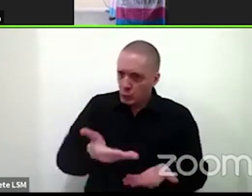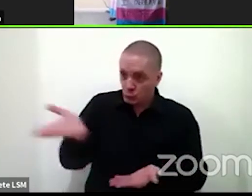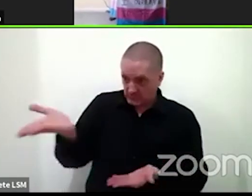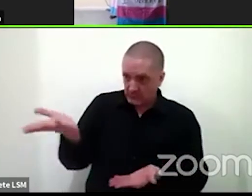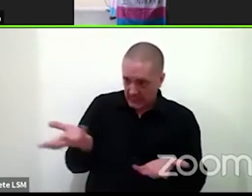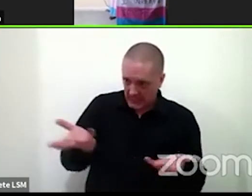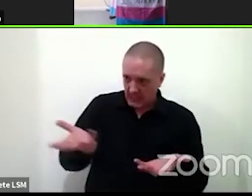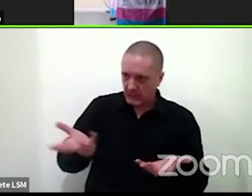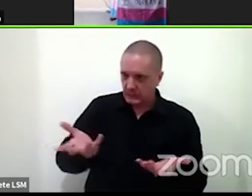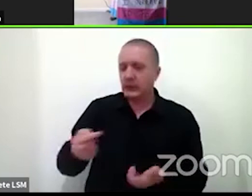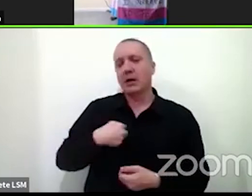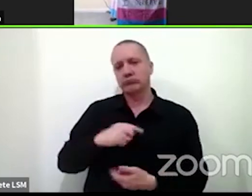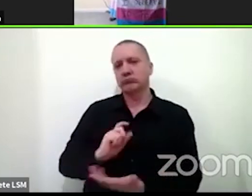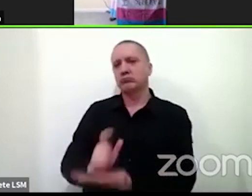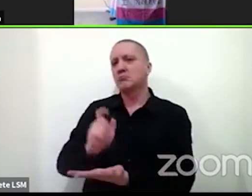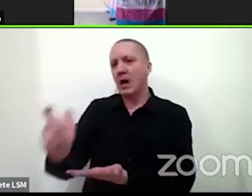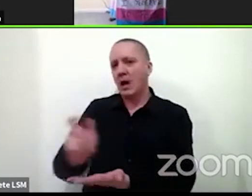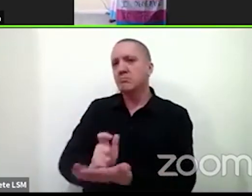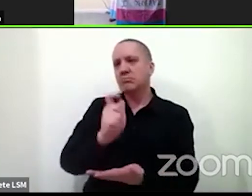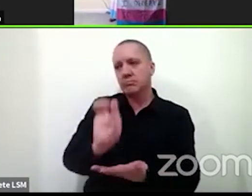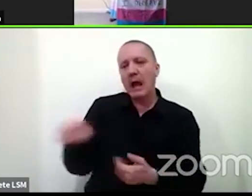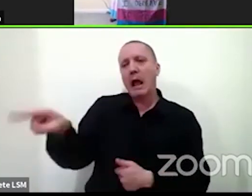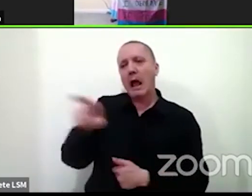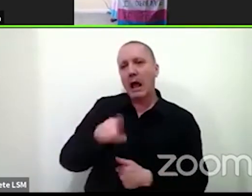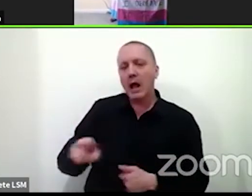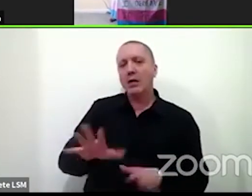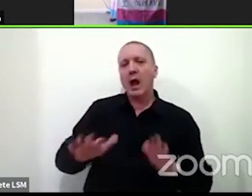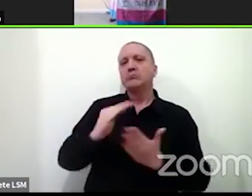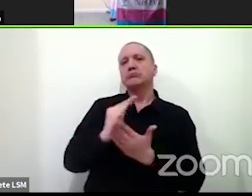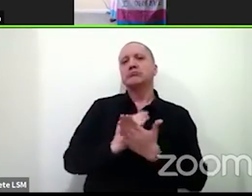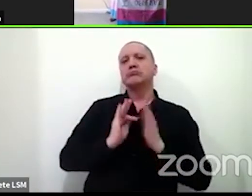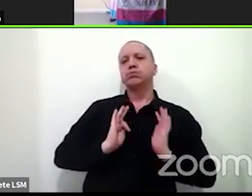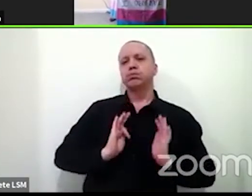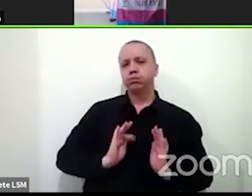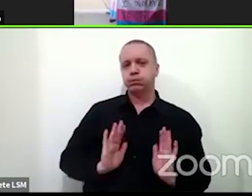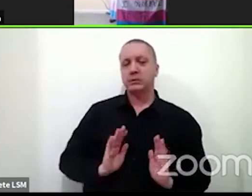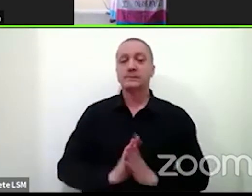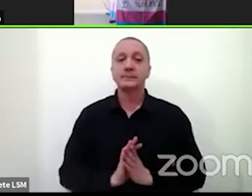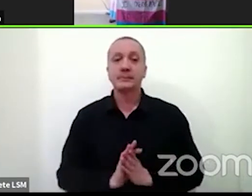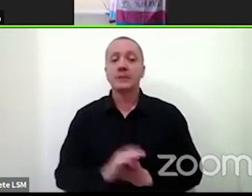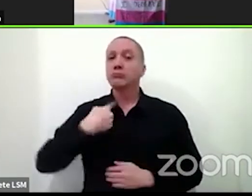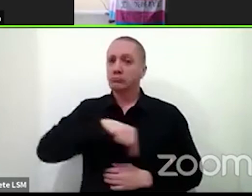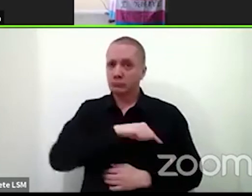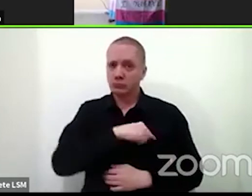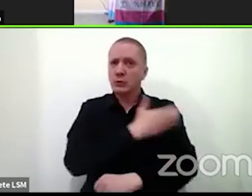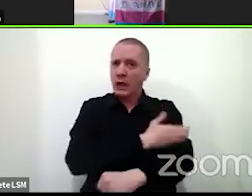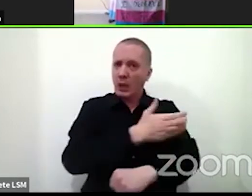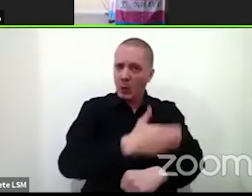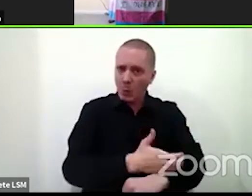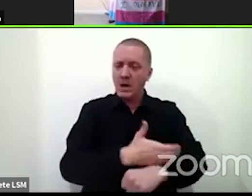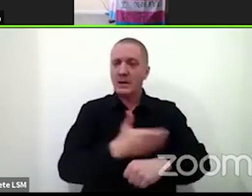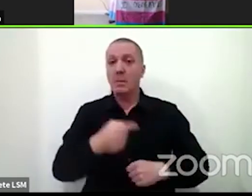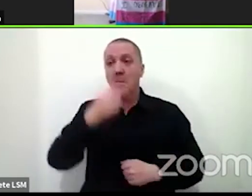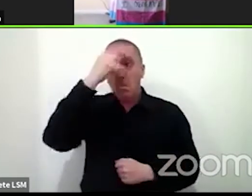desahogar sus gastos básicos. Estamos refiriendo y haciendo acompañamientos a que se hagan la prueba